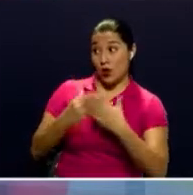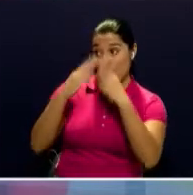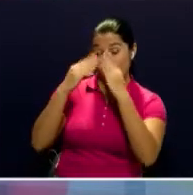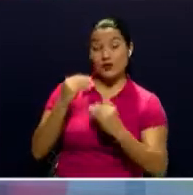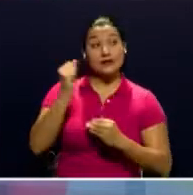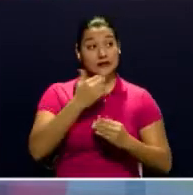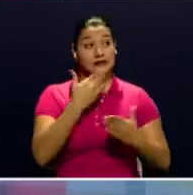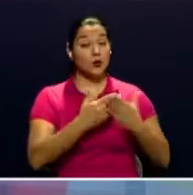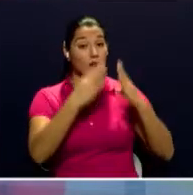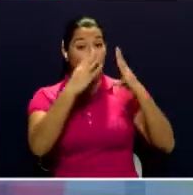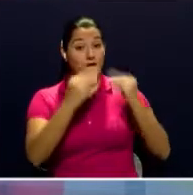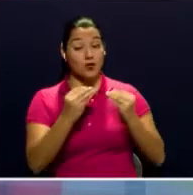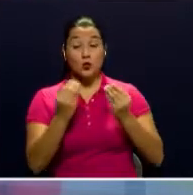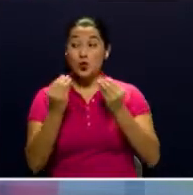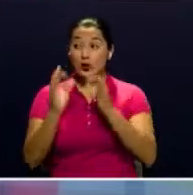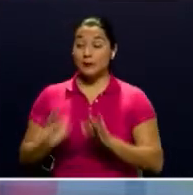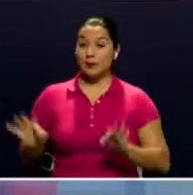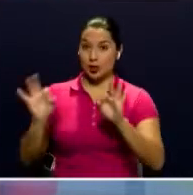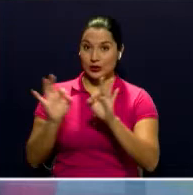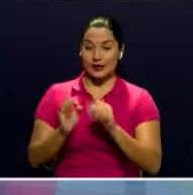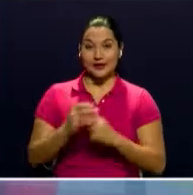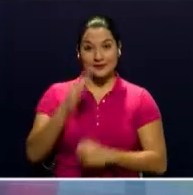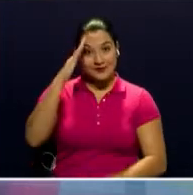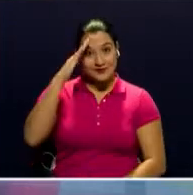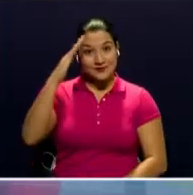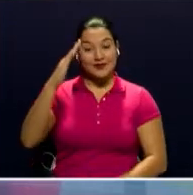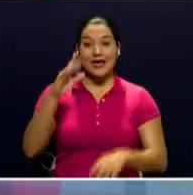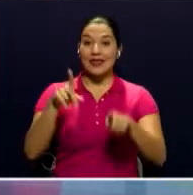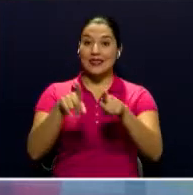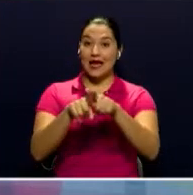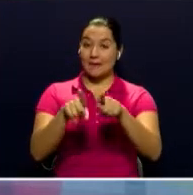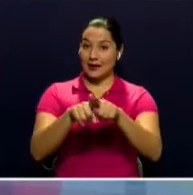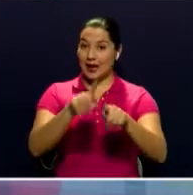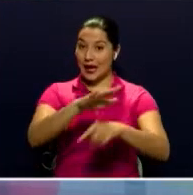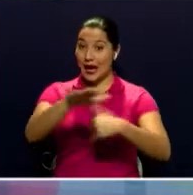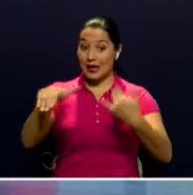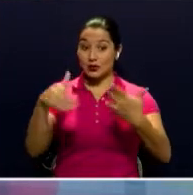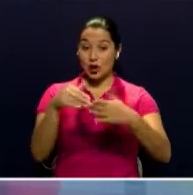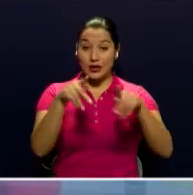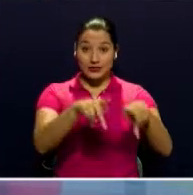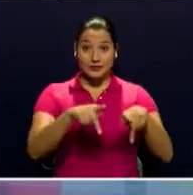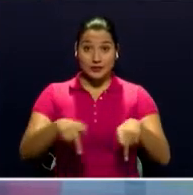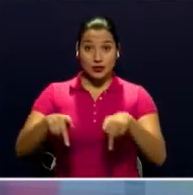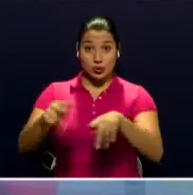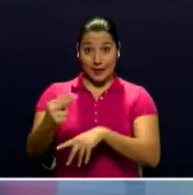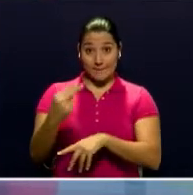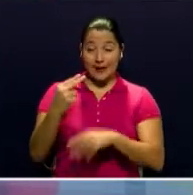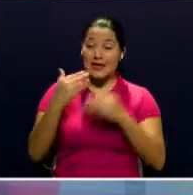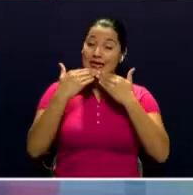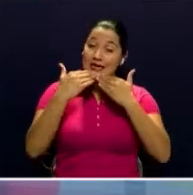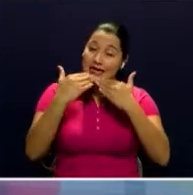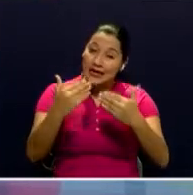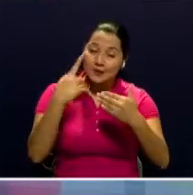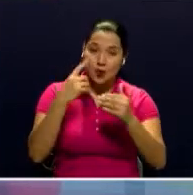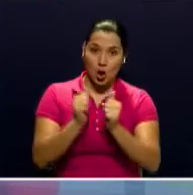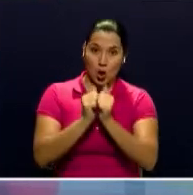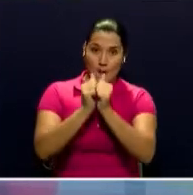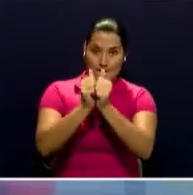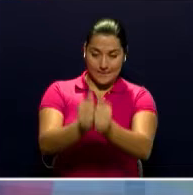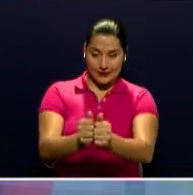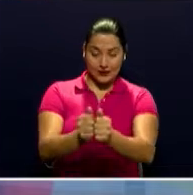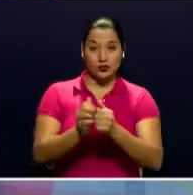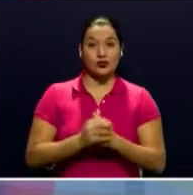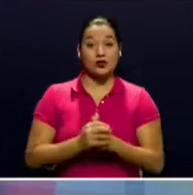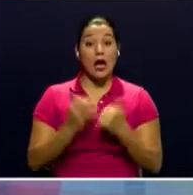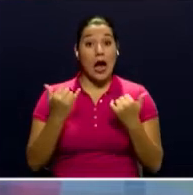buena información, muy importante. Sobre todo. Un saludo también para toda nuestra audiencia. Gracias por acompañarnos e informarse con